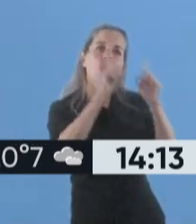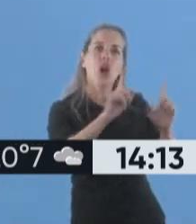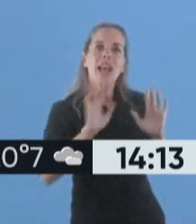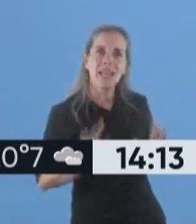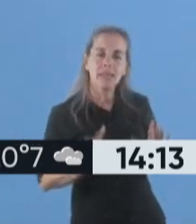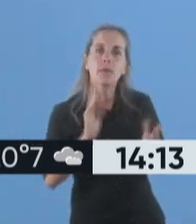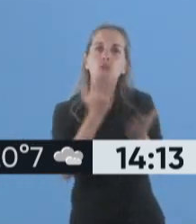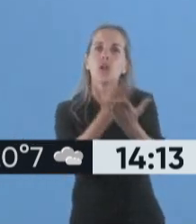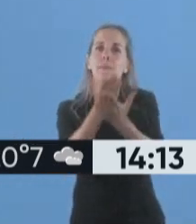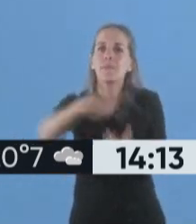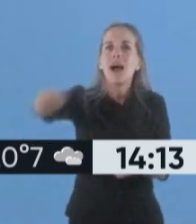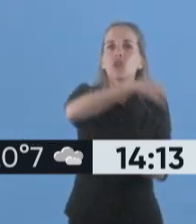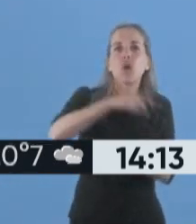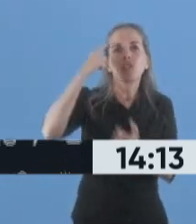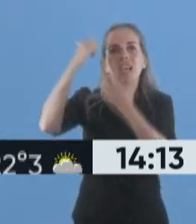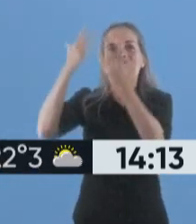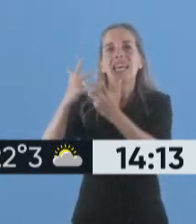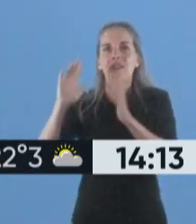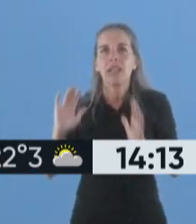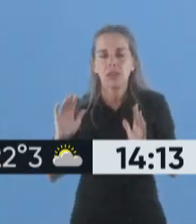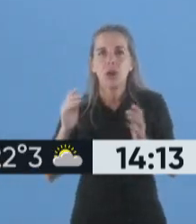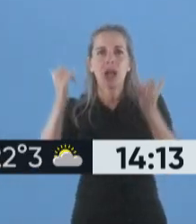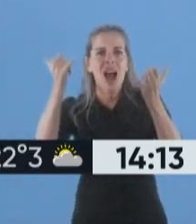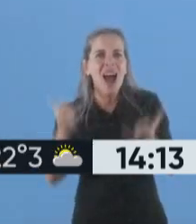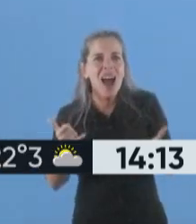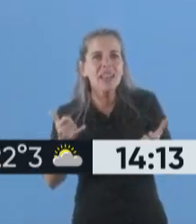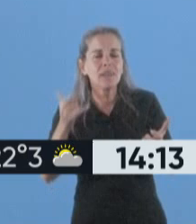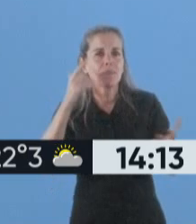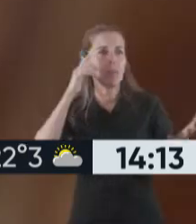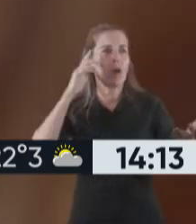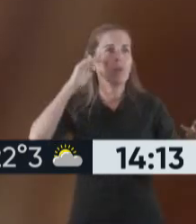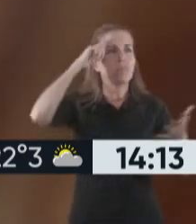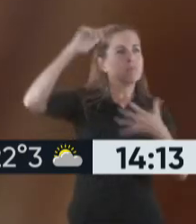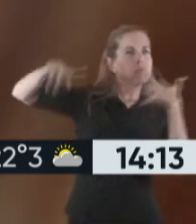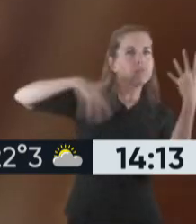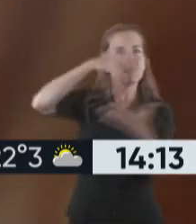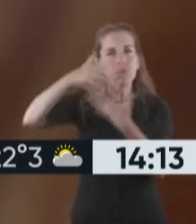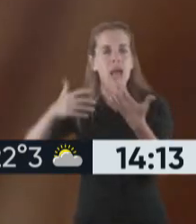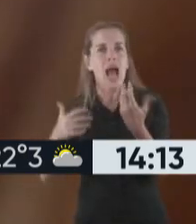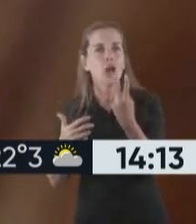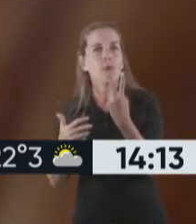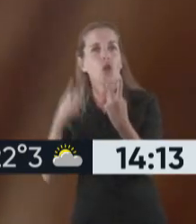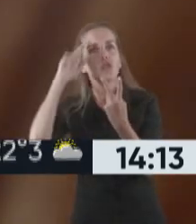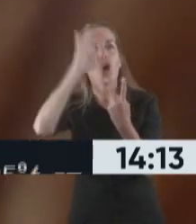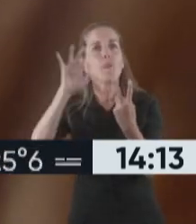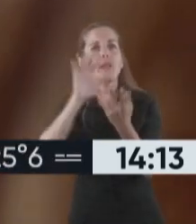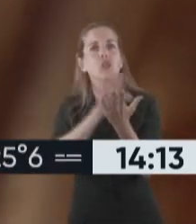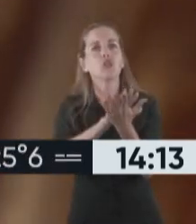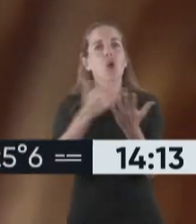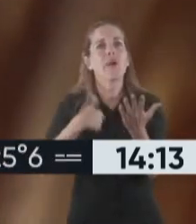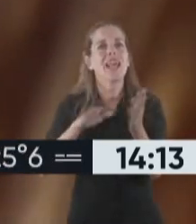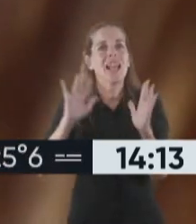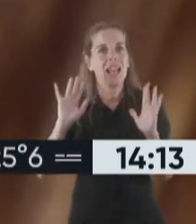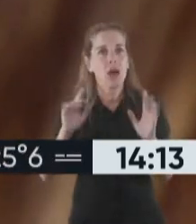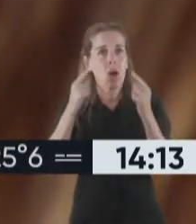pido es que reflexionen. Porque en medio de tanto barullo hay dos miradas de país. No